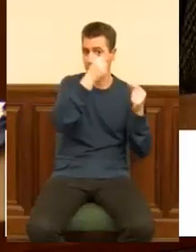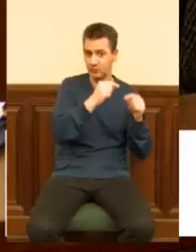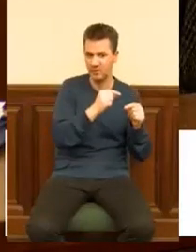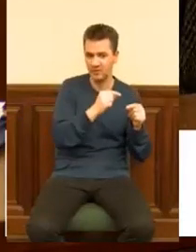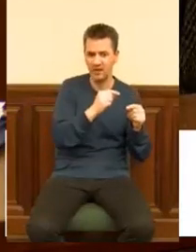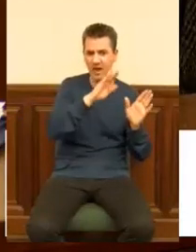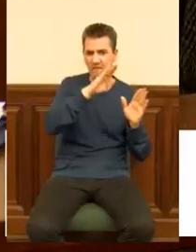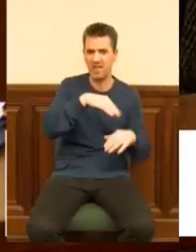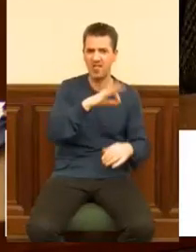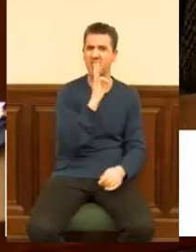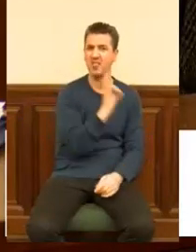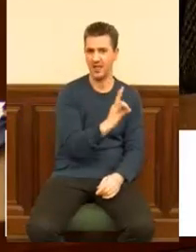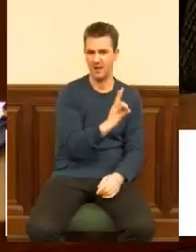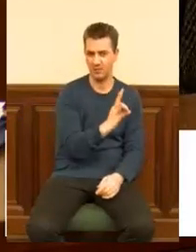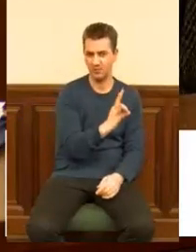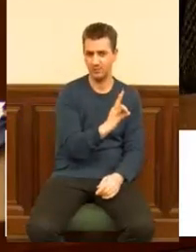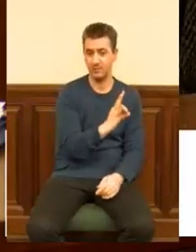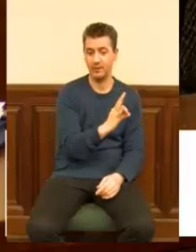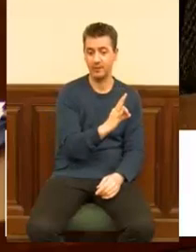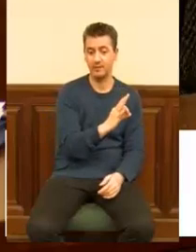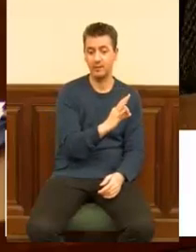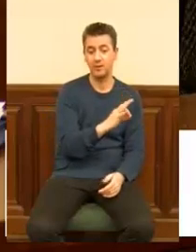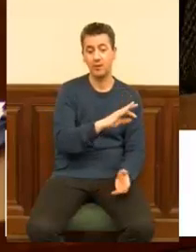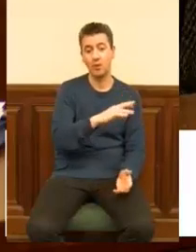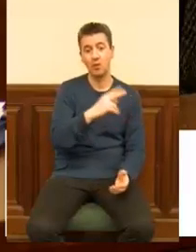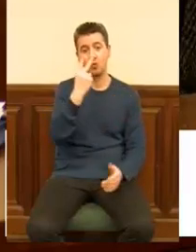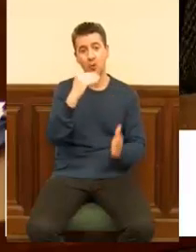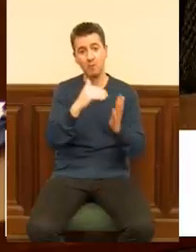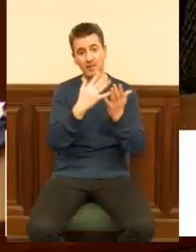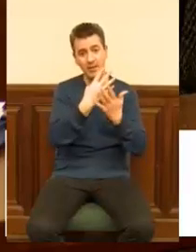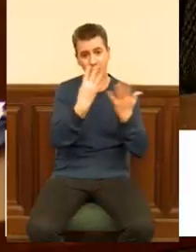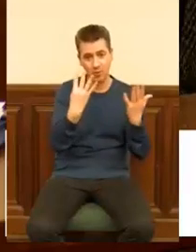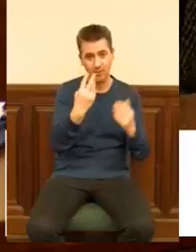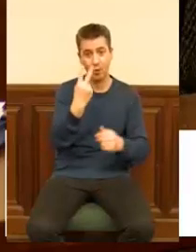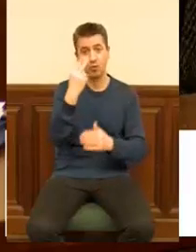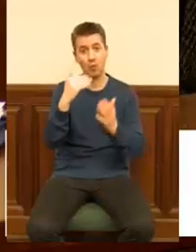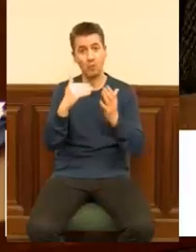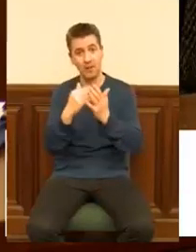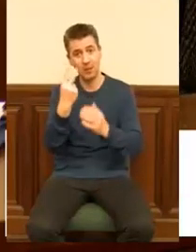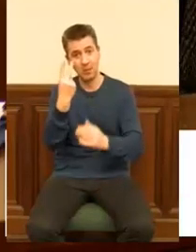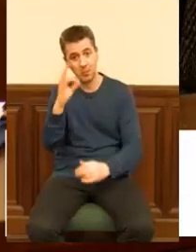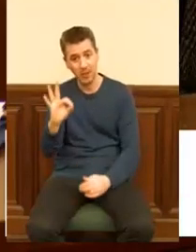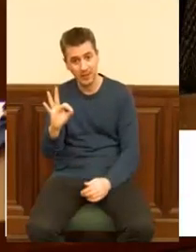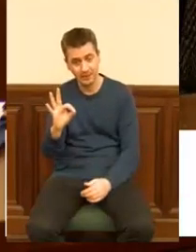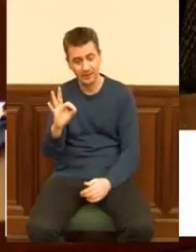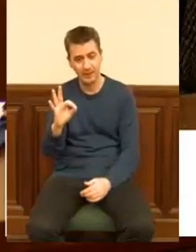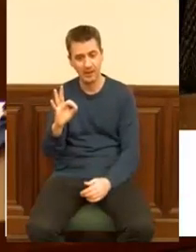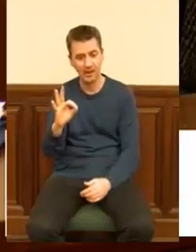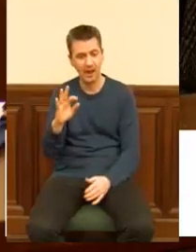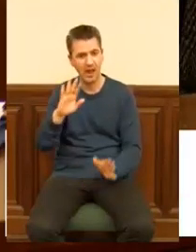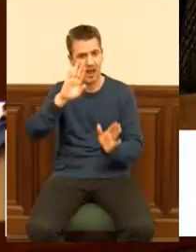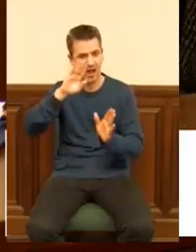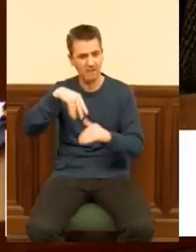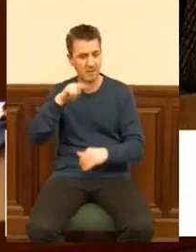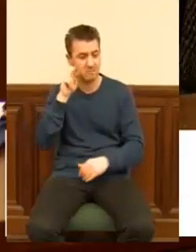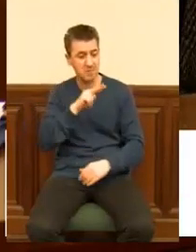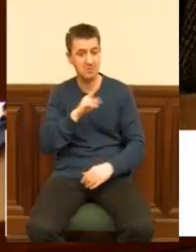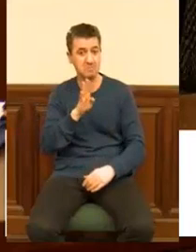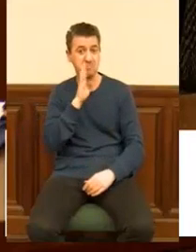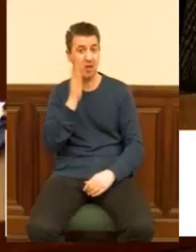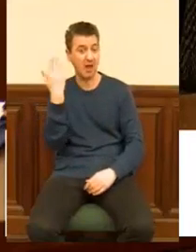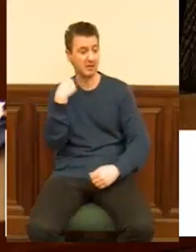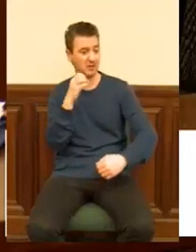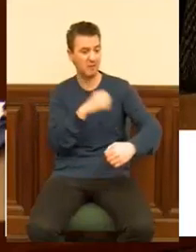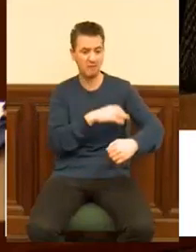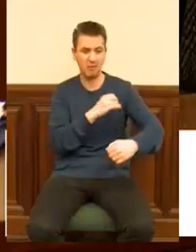con 0 euros. Y en el 2019 y en el 2020 ni siquiera aparece la partida presupuestaria.